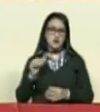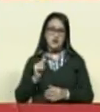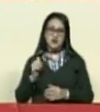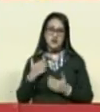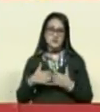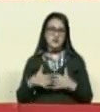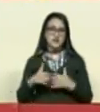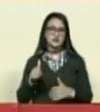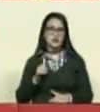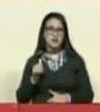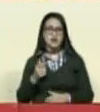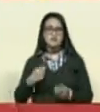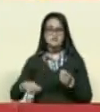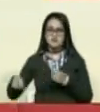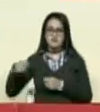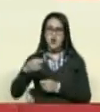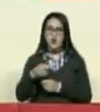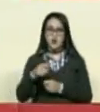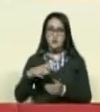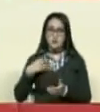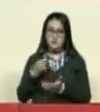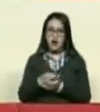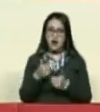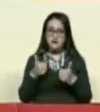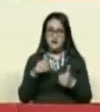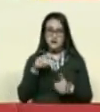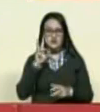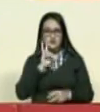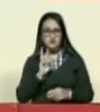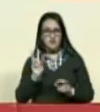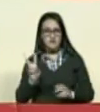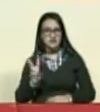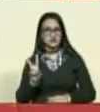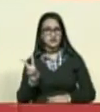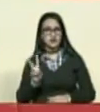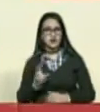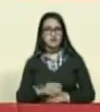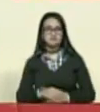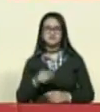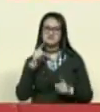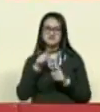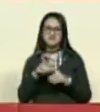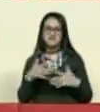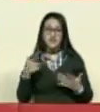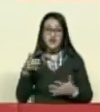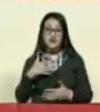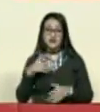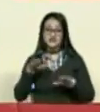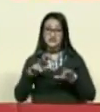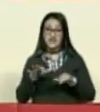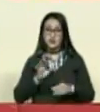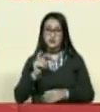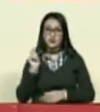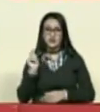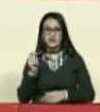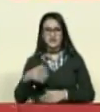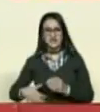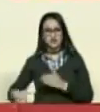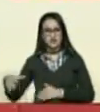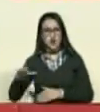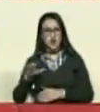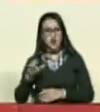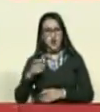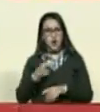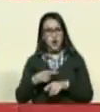cualquier ser humano refinanciar cuando es buena paga. ¿Cuál es el objetivo? Lo que dijo el secretario del Tesoro del gobierno de